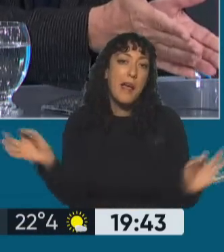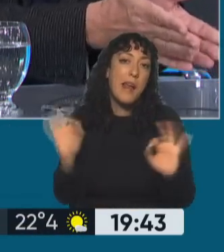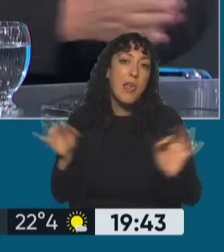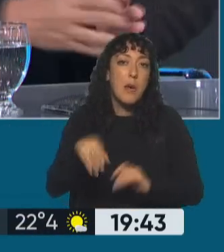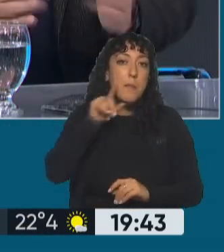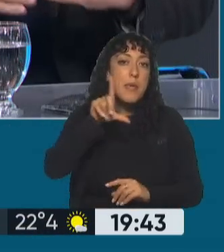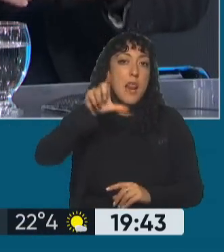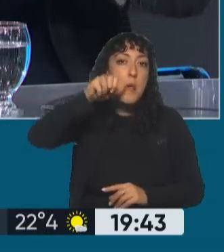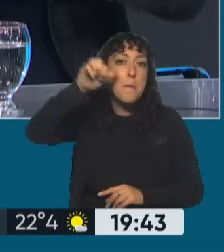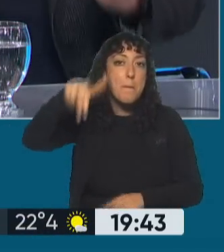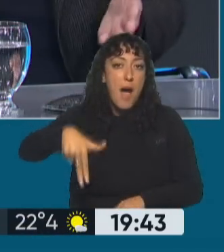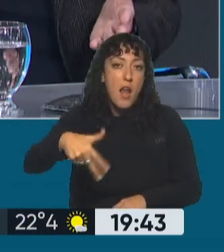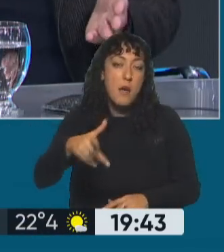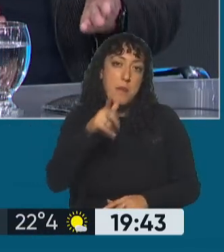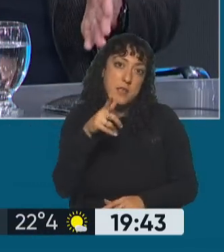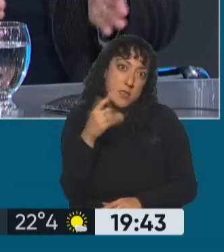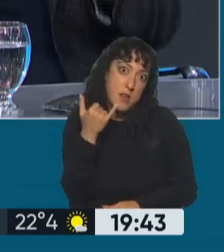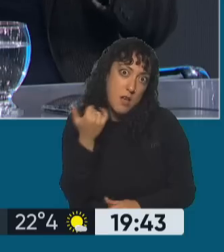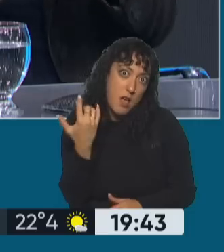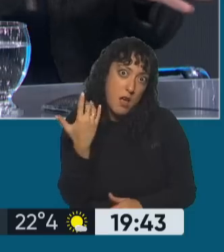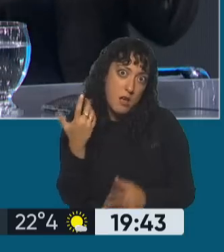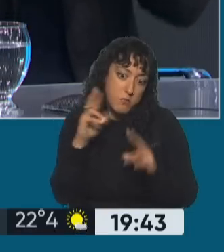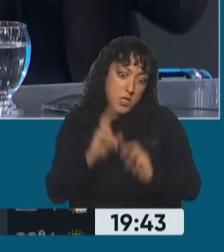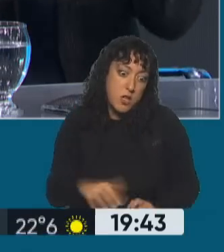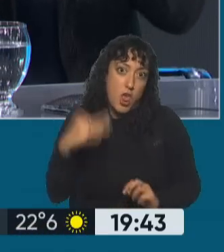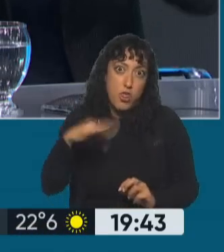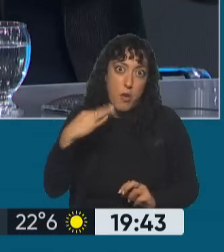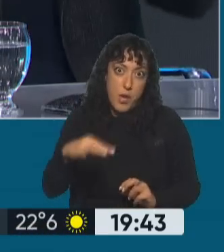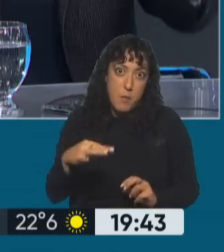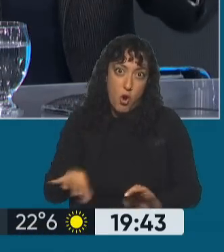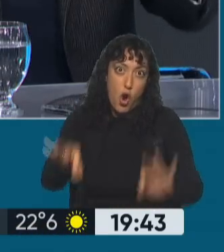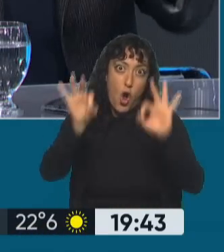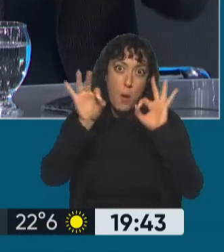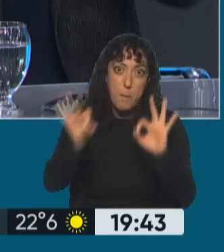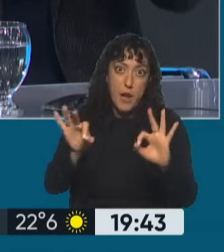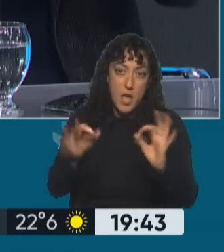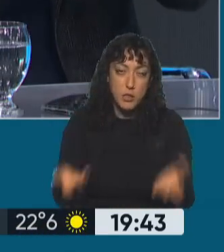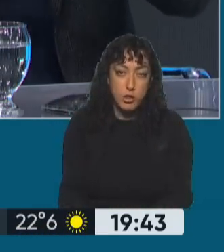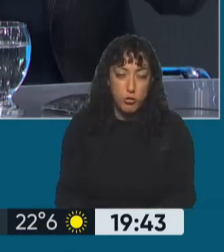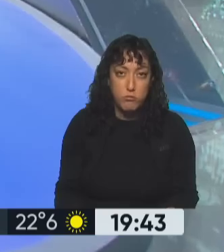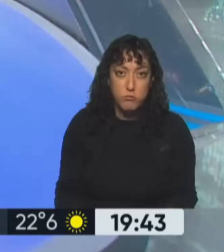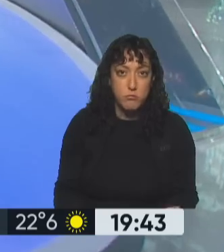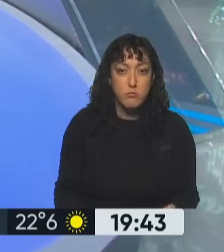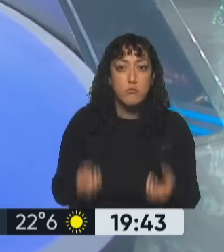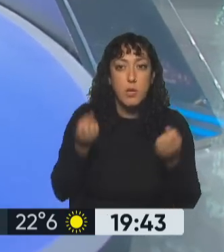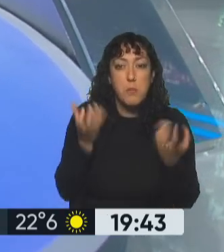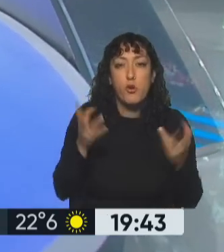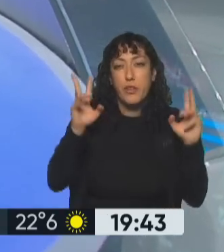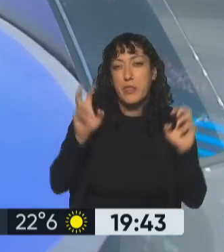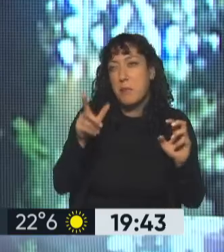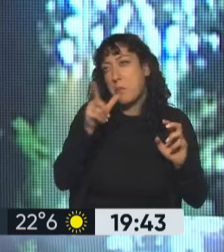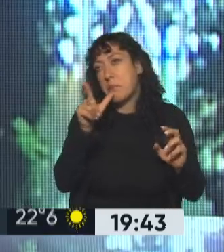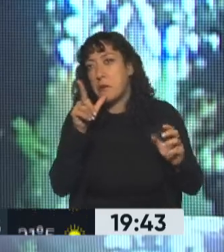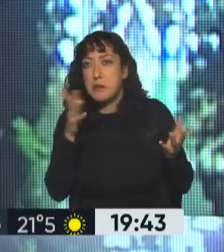Milman. Que me parece que ya es hora de investigar todo lo que deja fuera por tratar el tema como